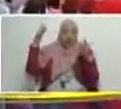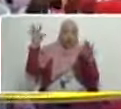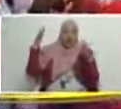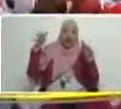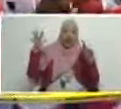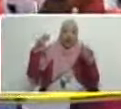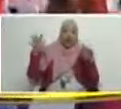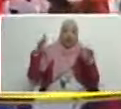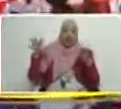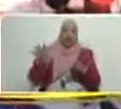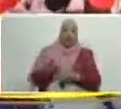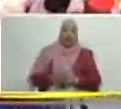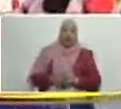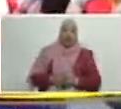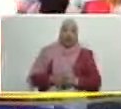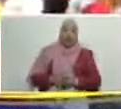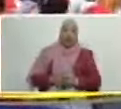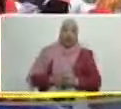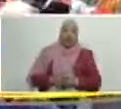Caribe